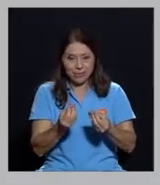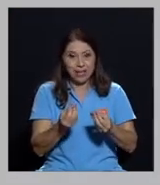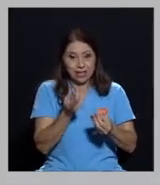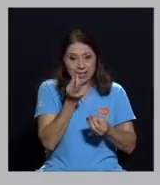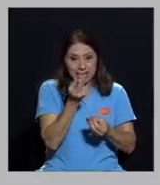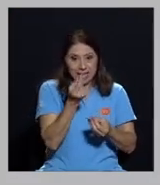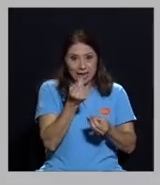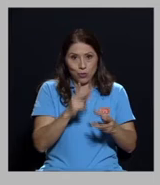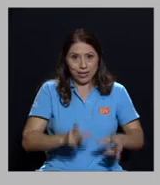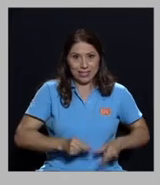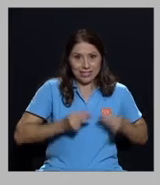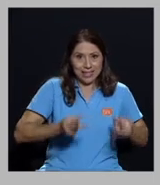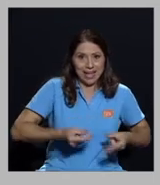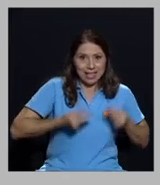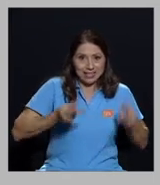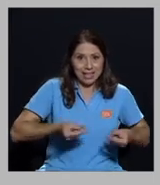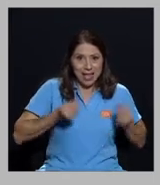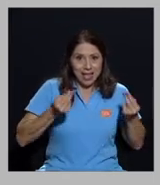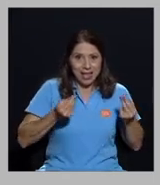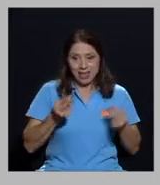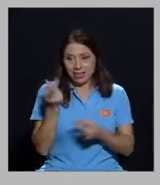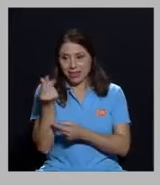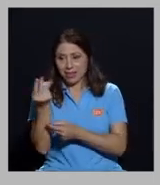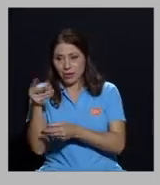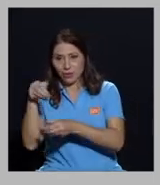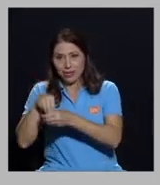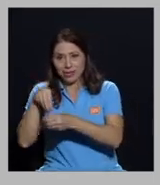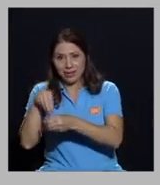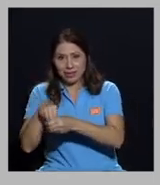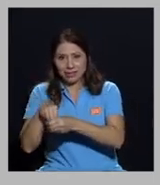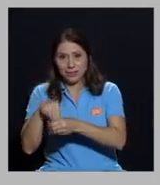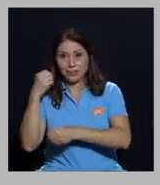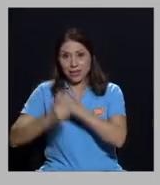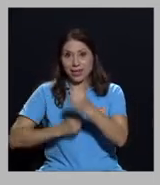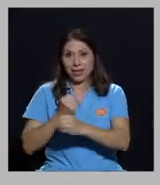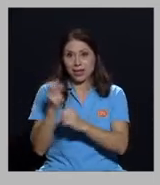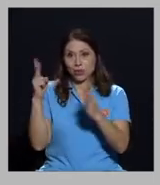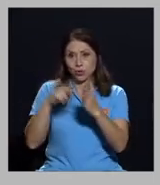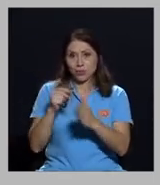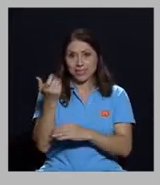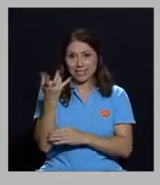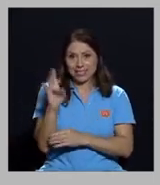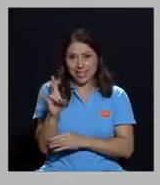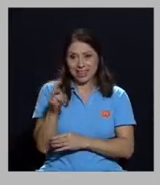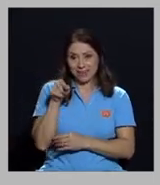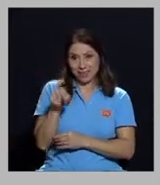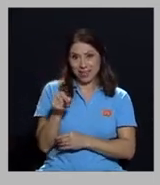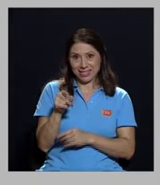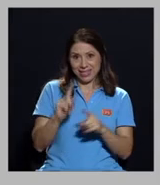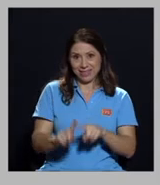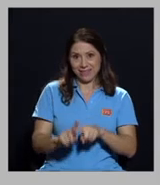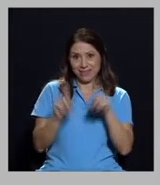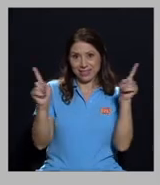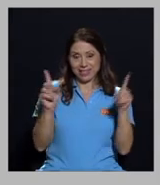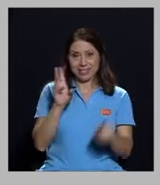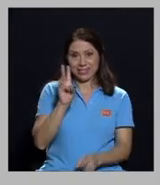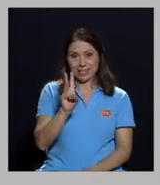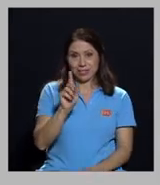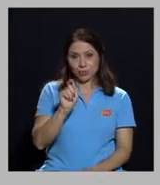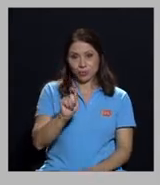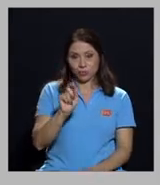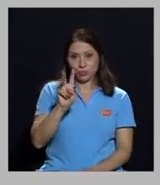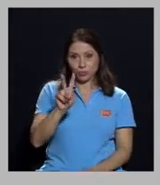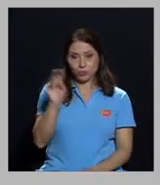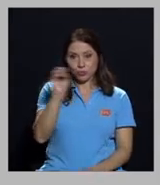si ustedes ven en el año 2017 ese déficit fiscal fue un 6.2 por ciento de la